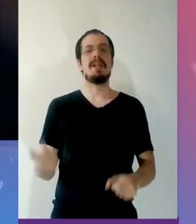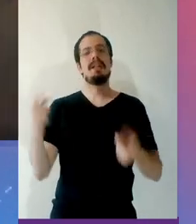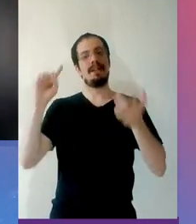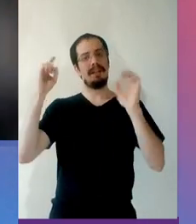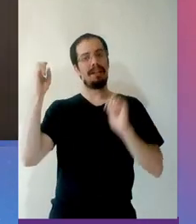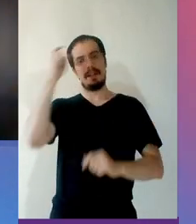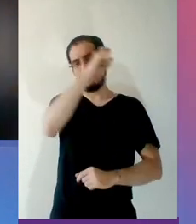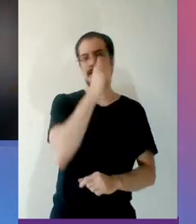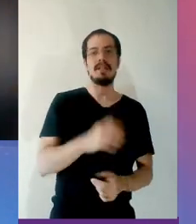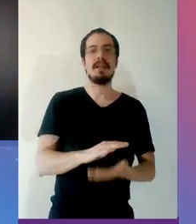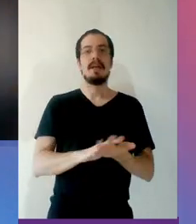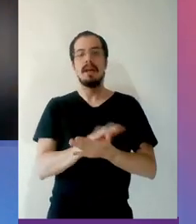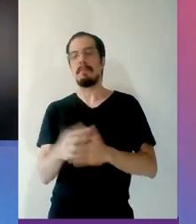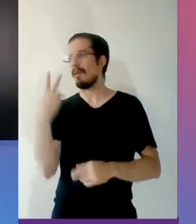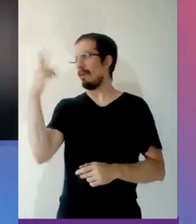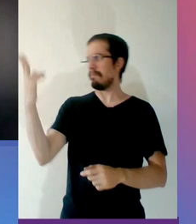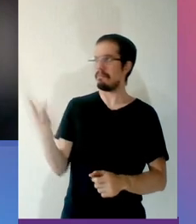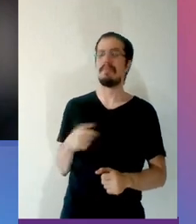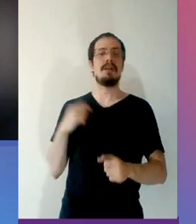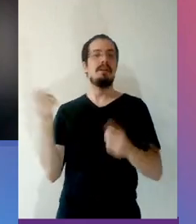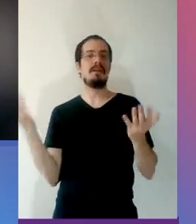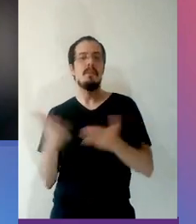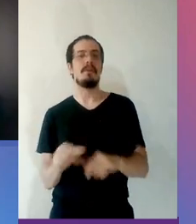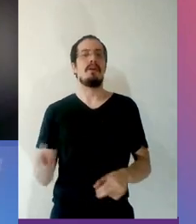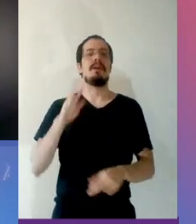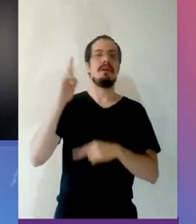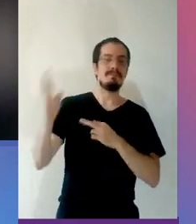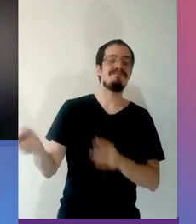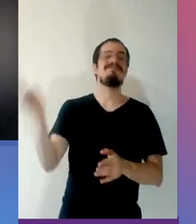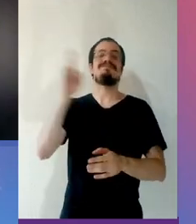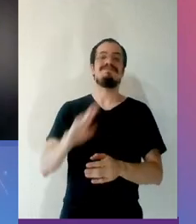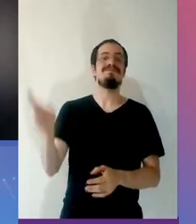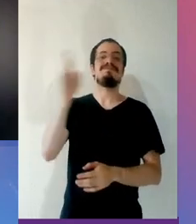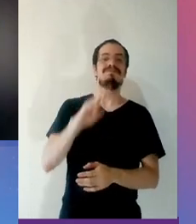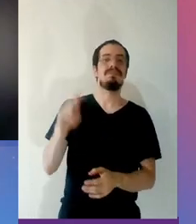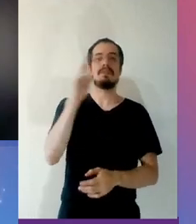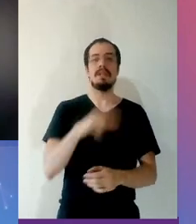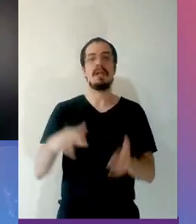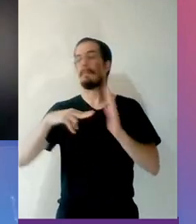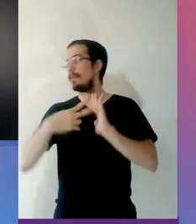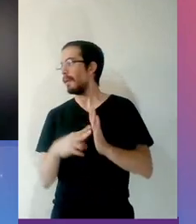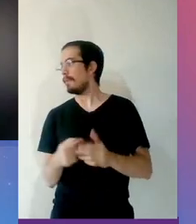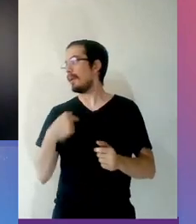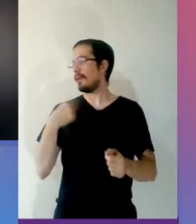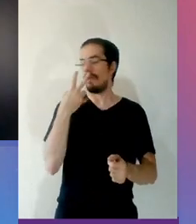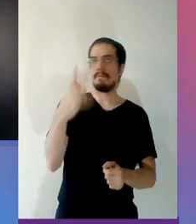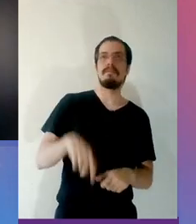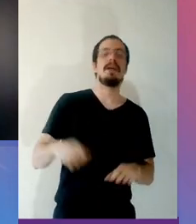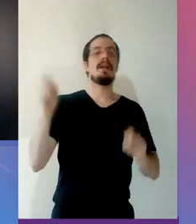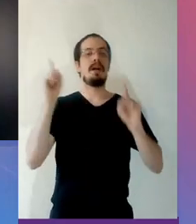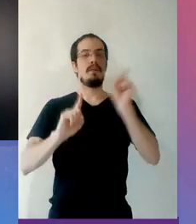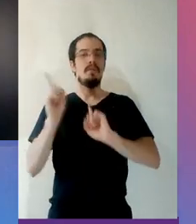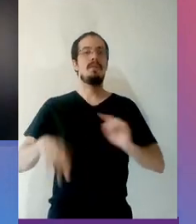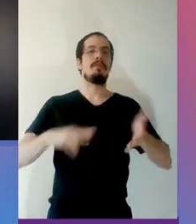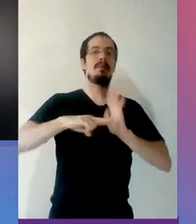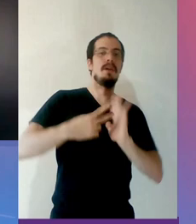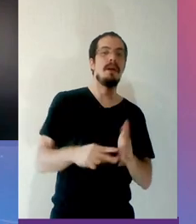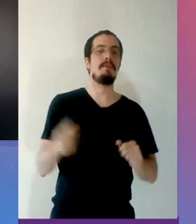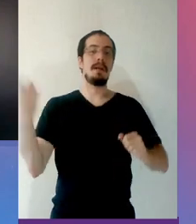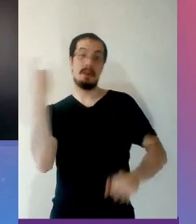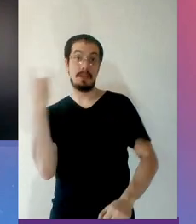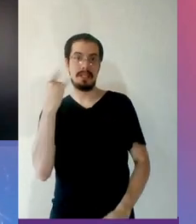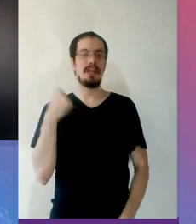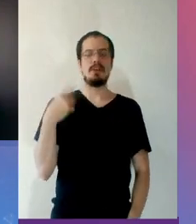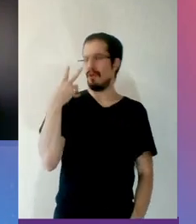escuela, repitiendo, que no logro entender. Yo también hago clases en la U, y uno de los grandes problemas que tenemos es justamente